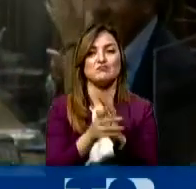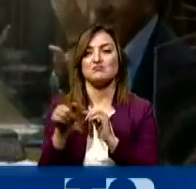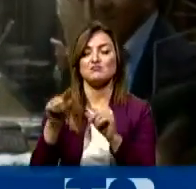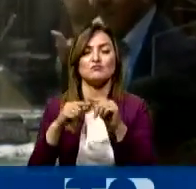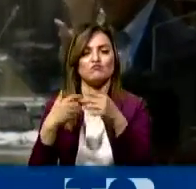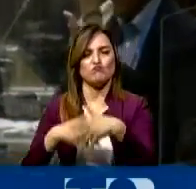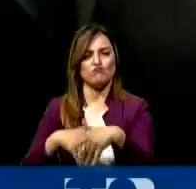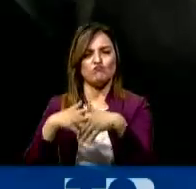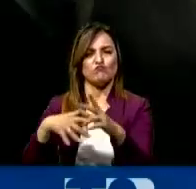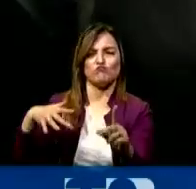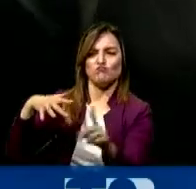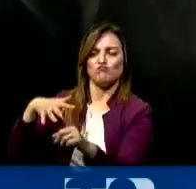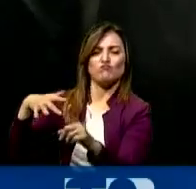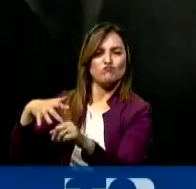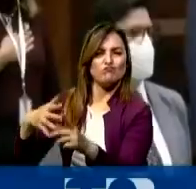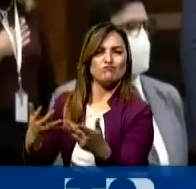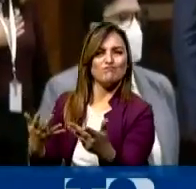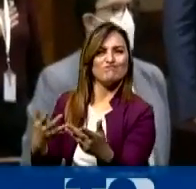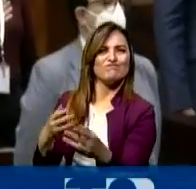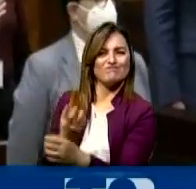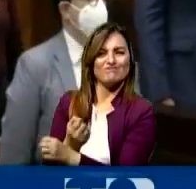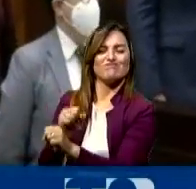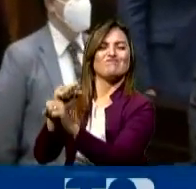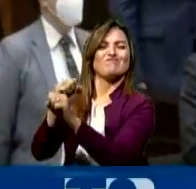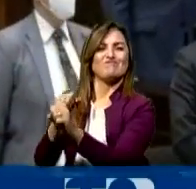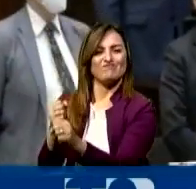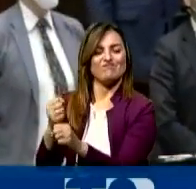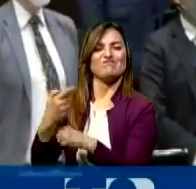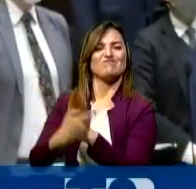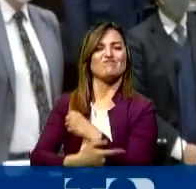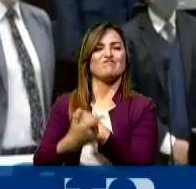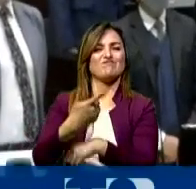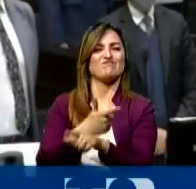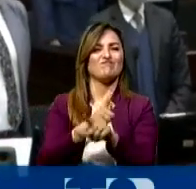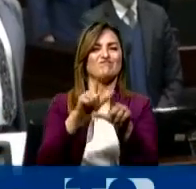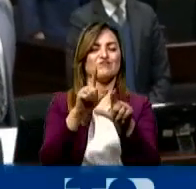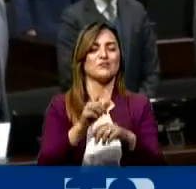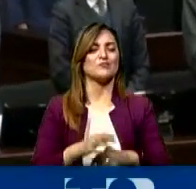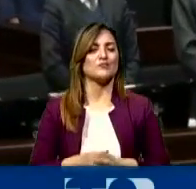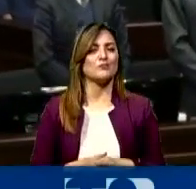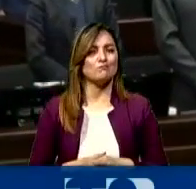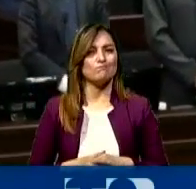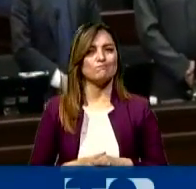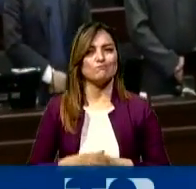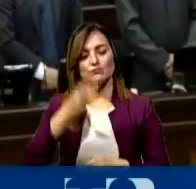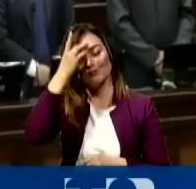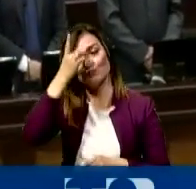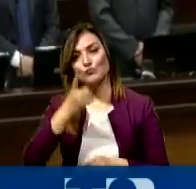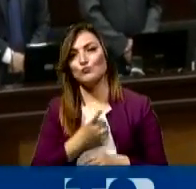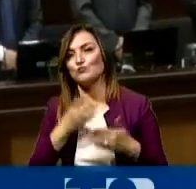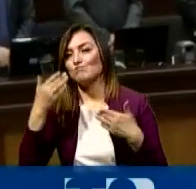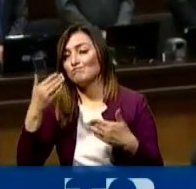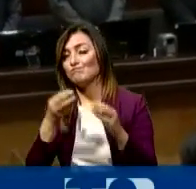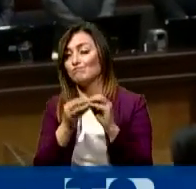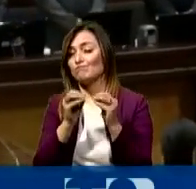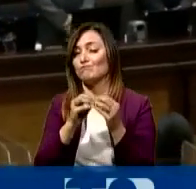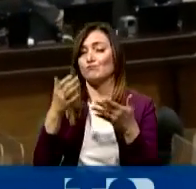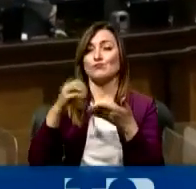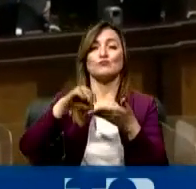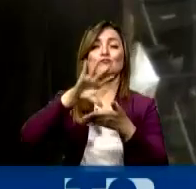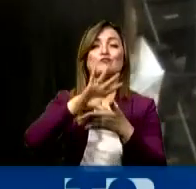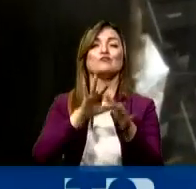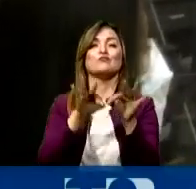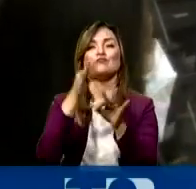eso sin la explicación y los efectos y asumir la responsabilidad de la decisión política que han tomado la asamblea tiene que explicar el ecuador